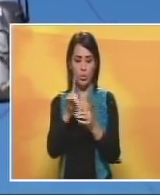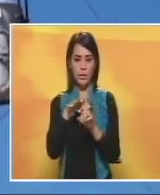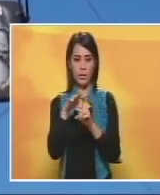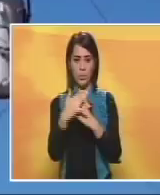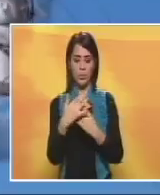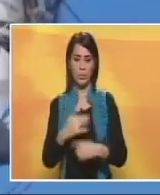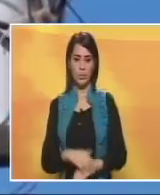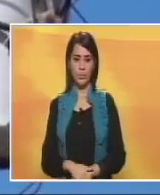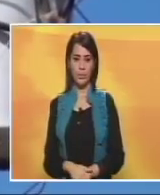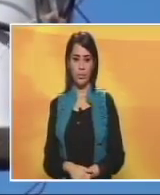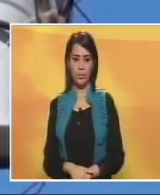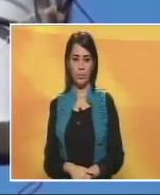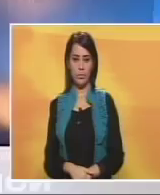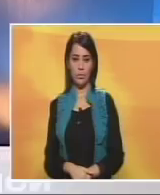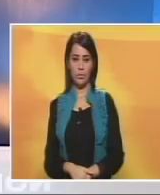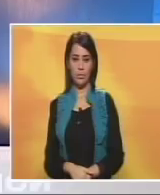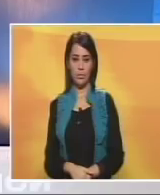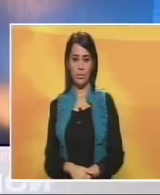situación.